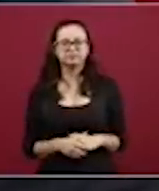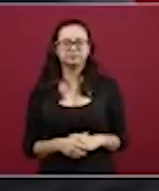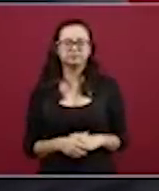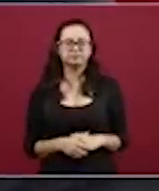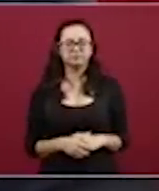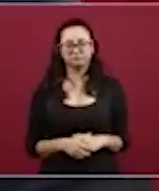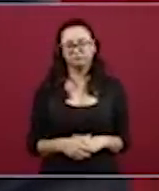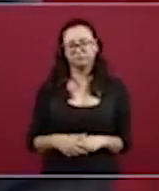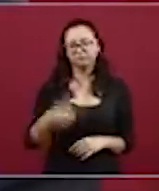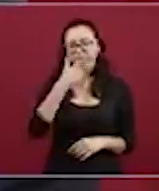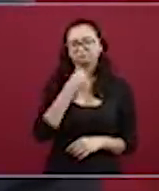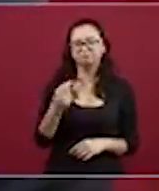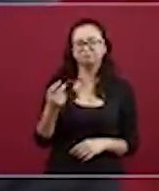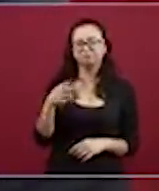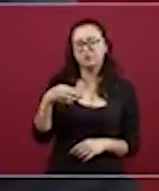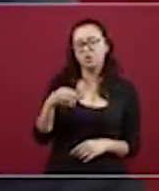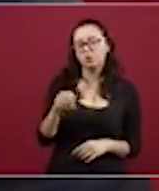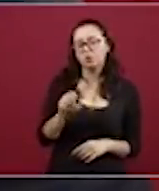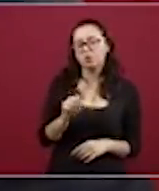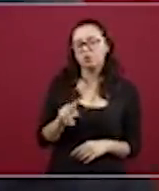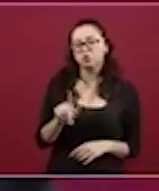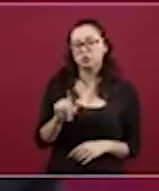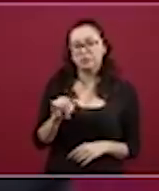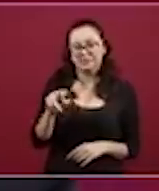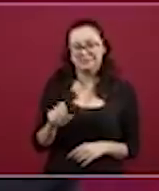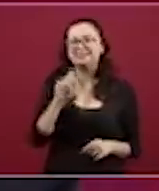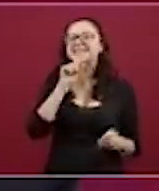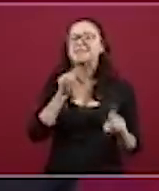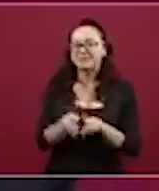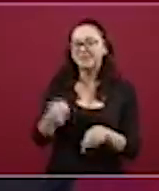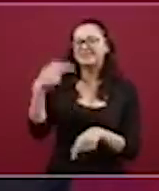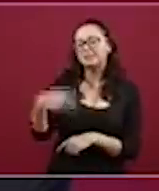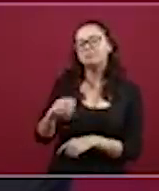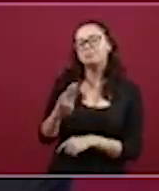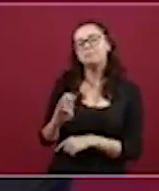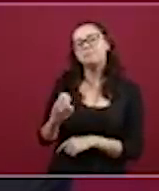Mussolini se llamaba Benito,